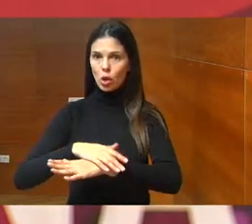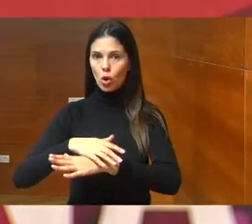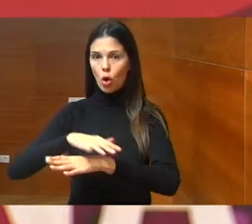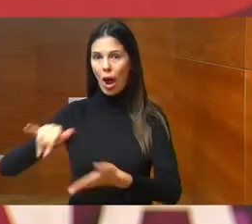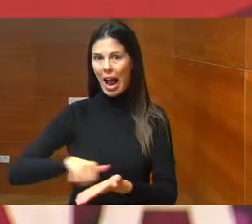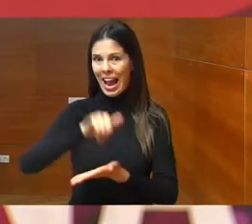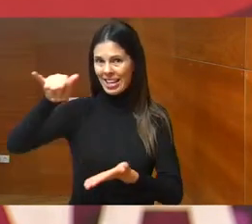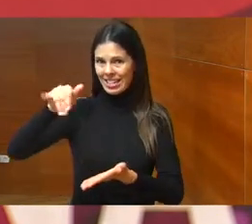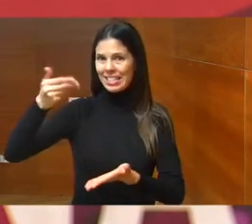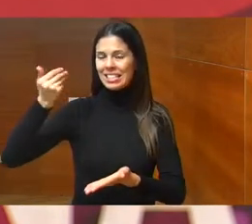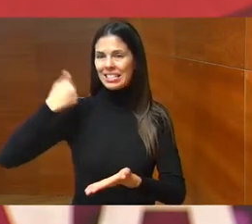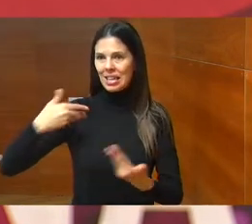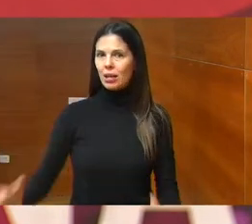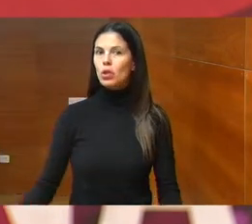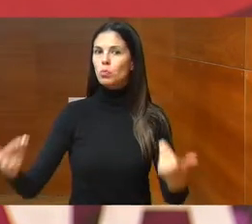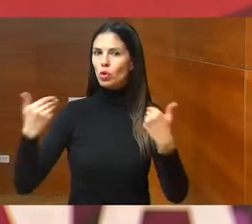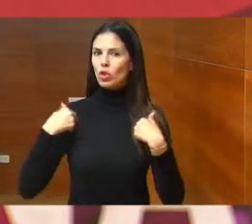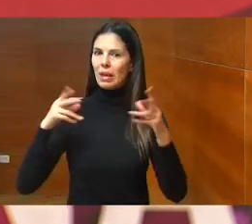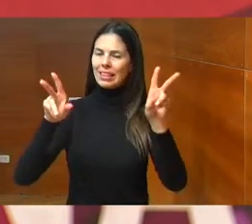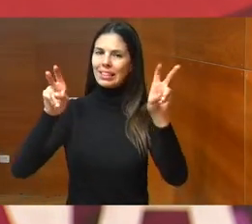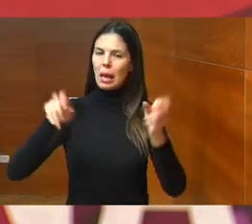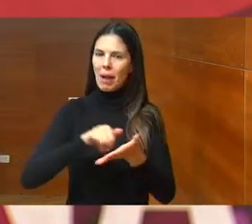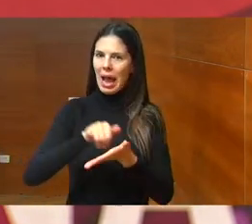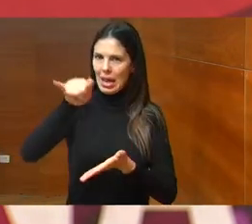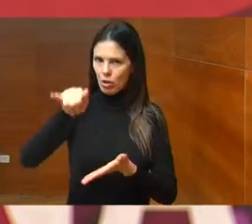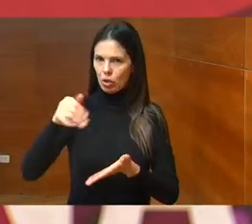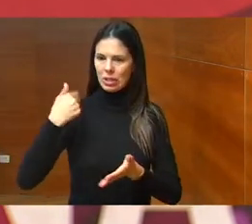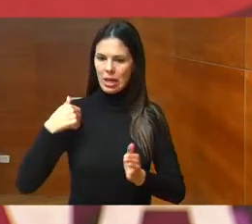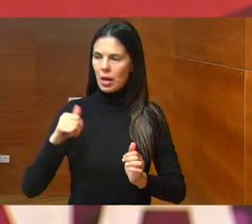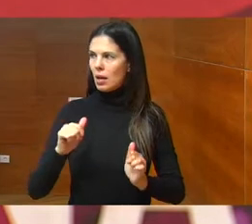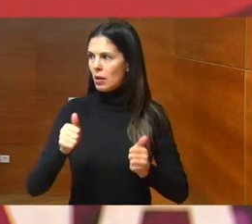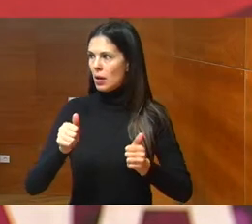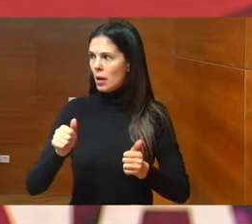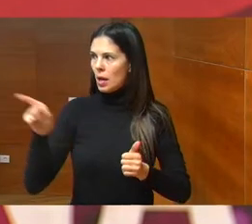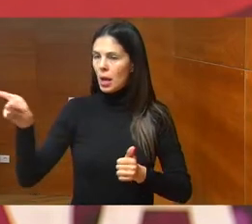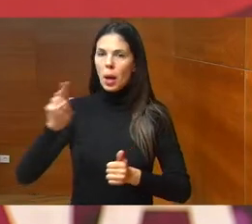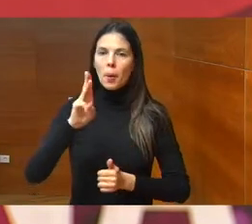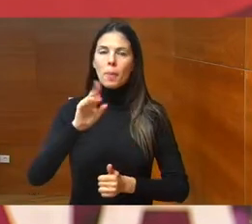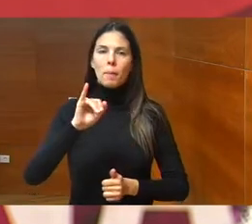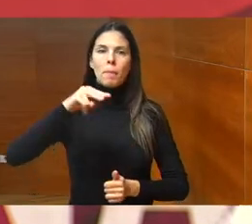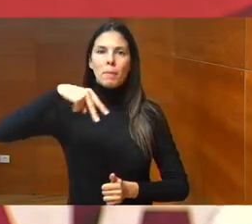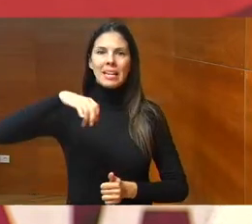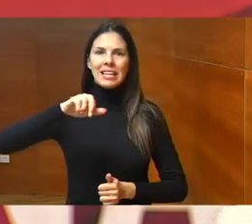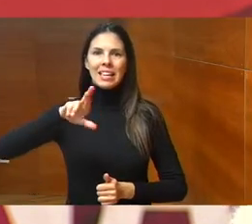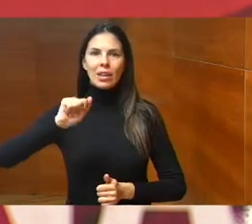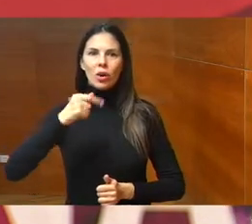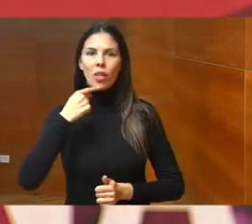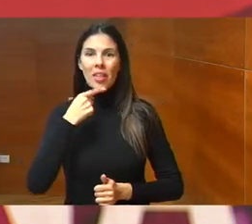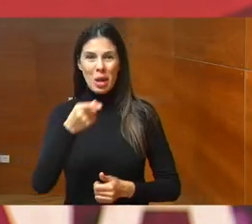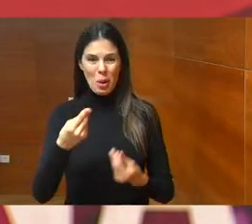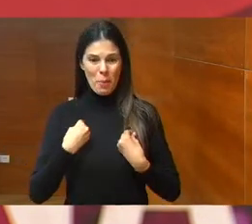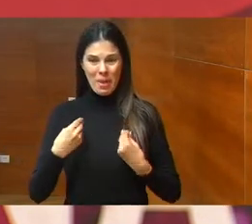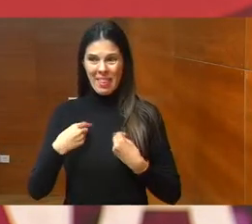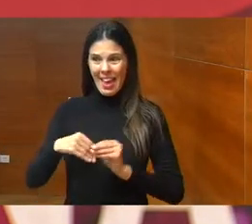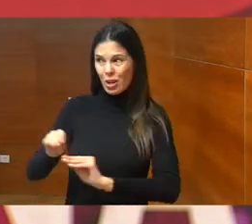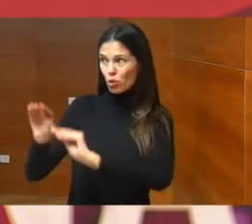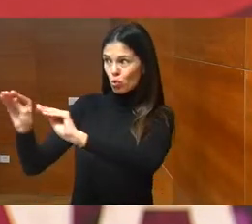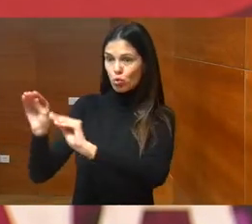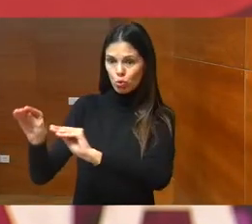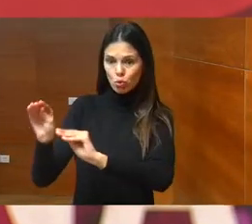toda la navegación aérea se ha entrando en piñeiro comentar cabida de piñeiro